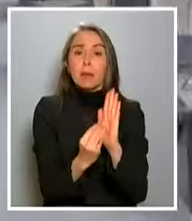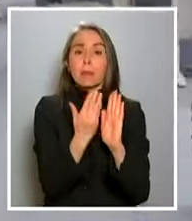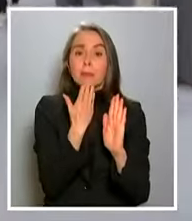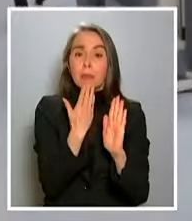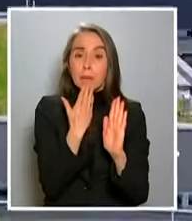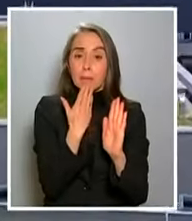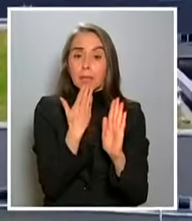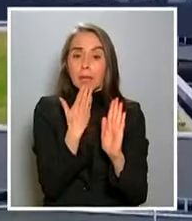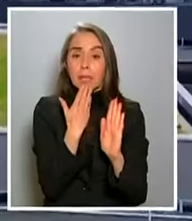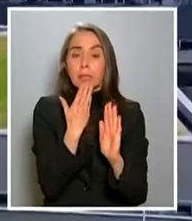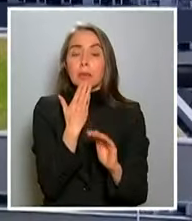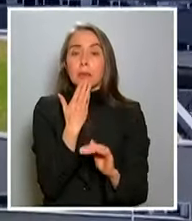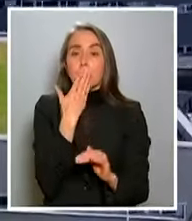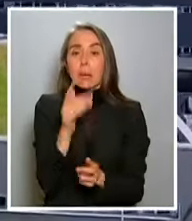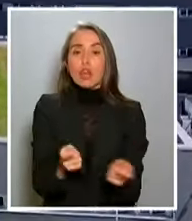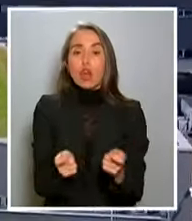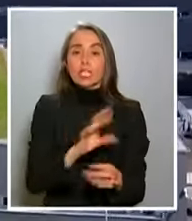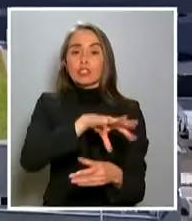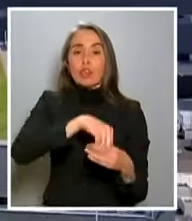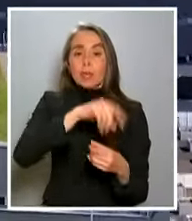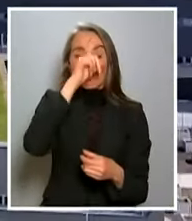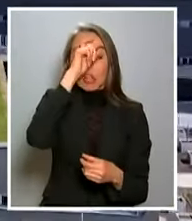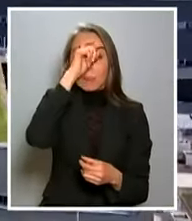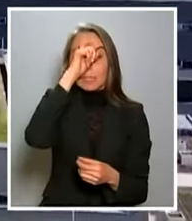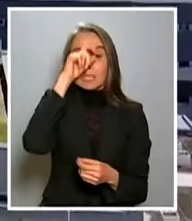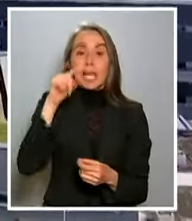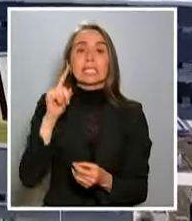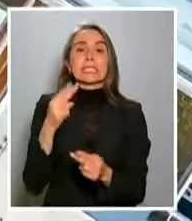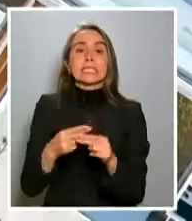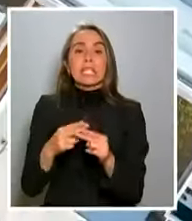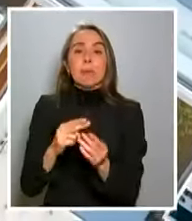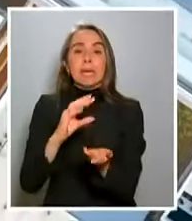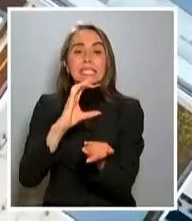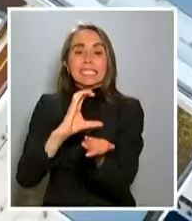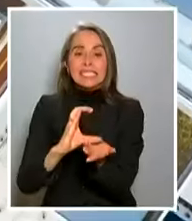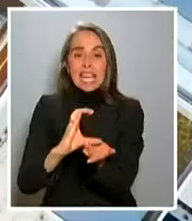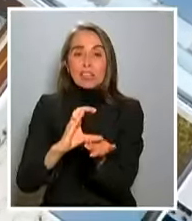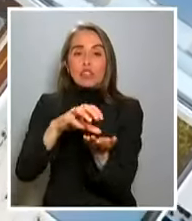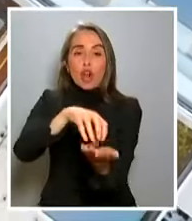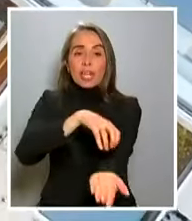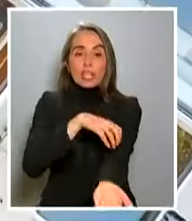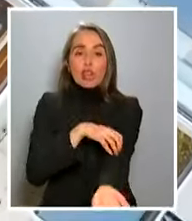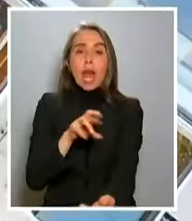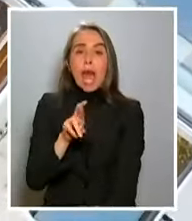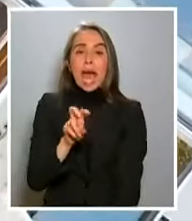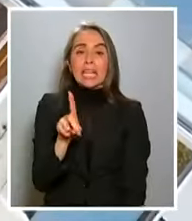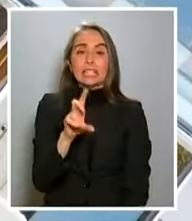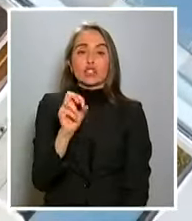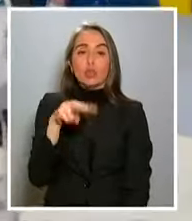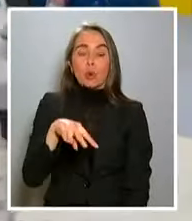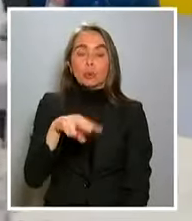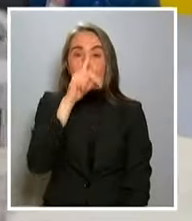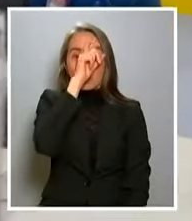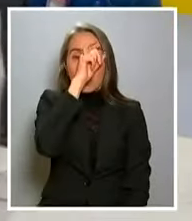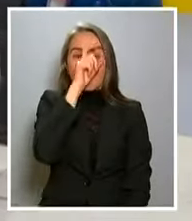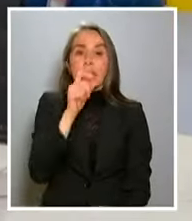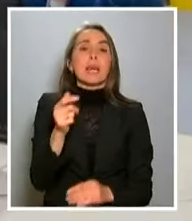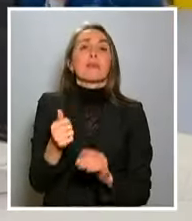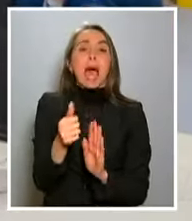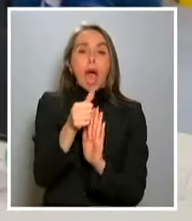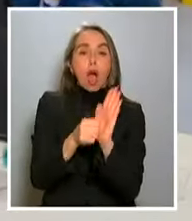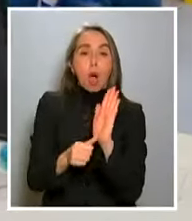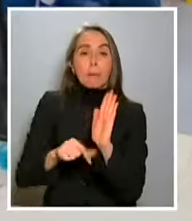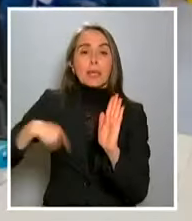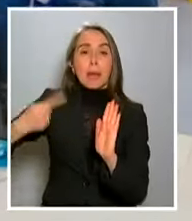Hemos también mejorado la gestión hospitalaria con los centros regionales de resolución para poder apoyar la realización de las cirugías